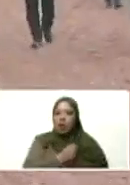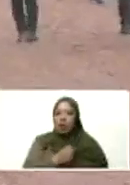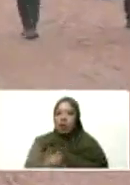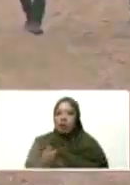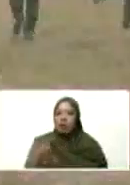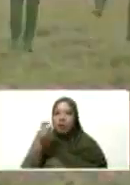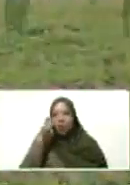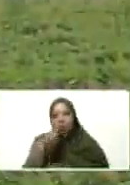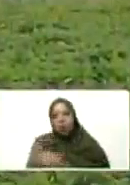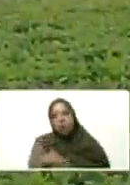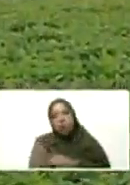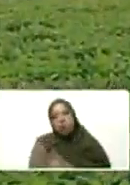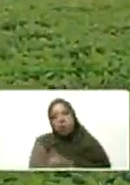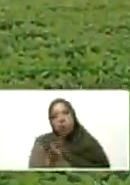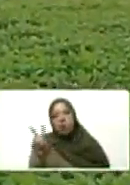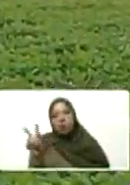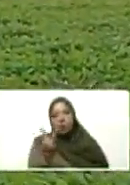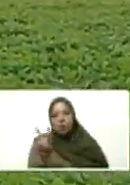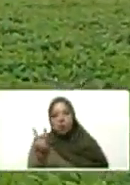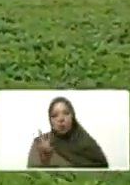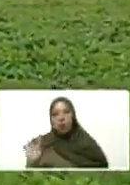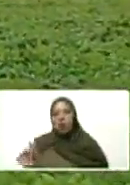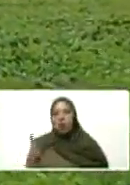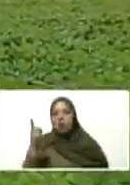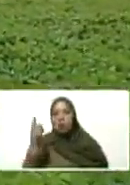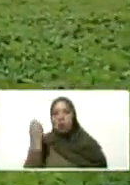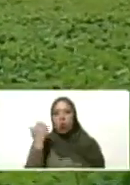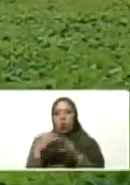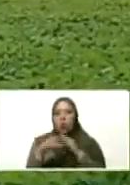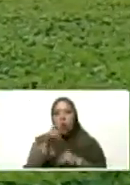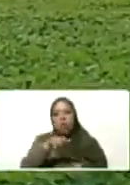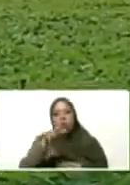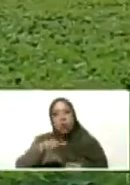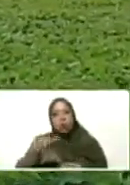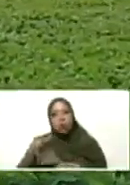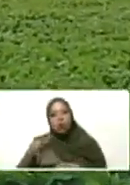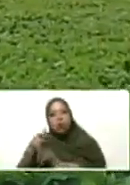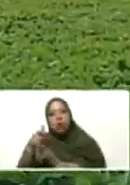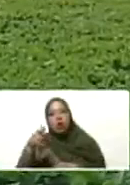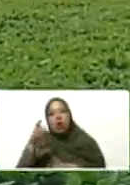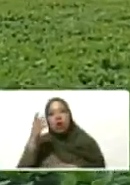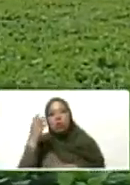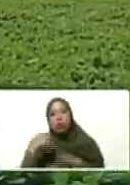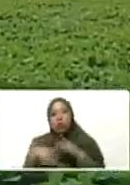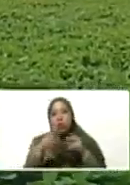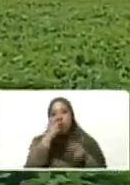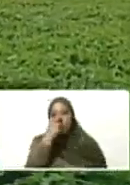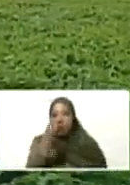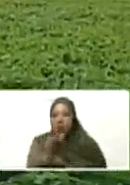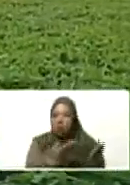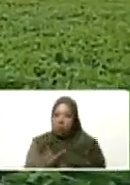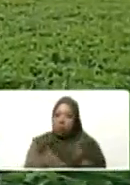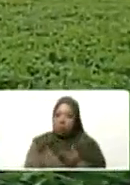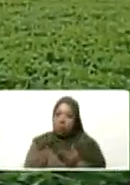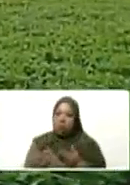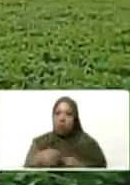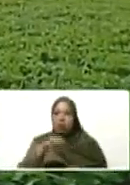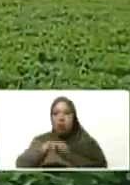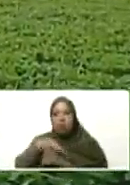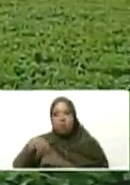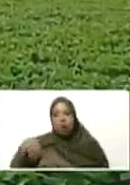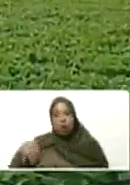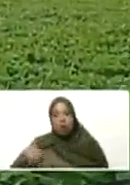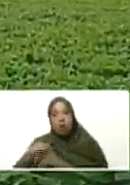que es el pueblo de Venezuela. Ese es el primer consejo que le da el señor Enmar a los invitados. En este país la gente es buena,